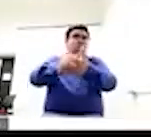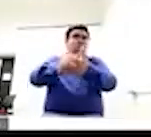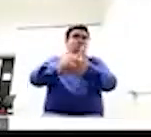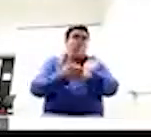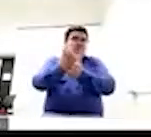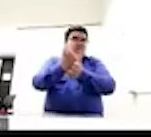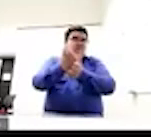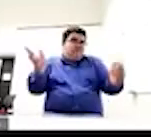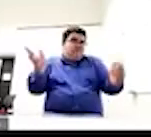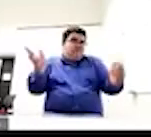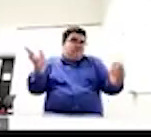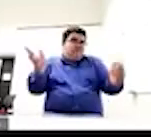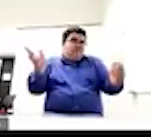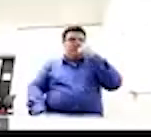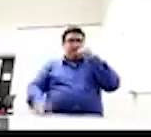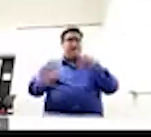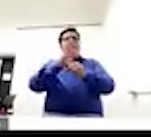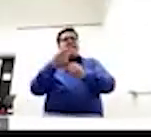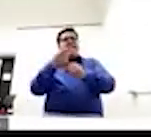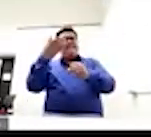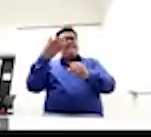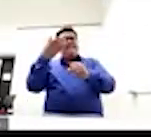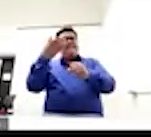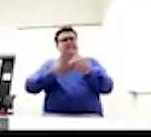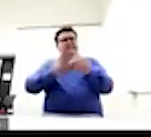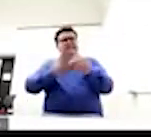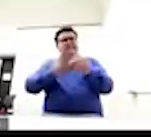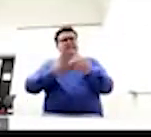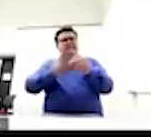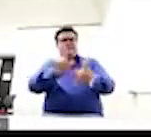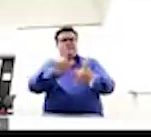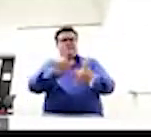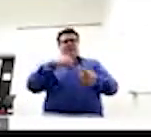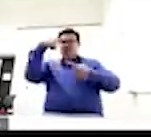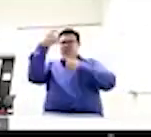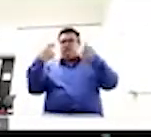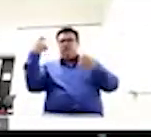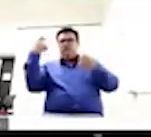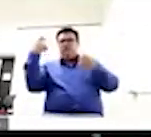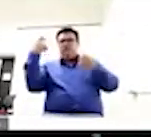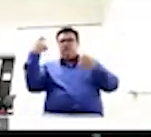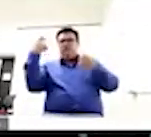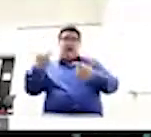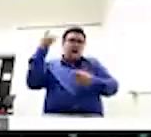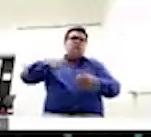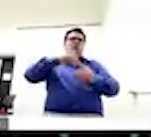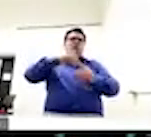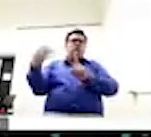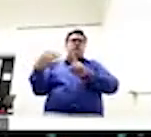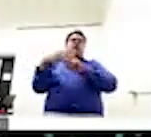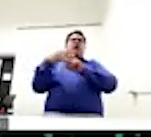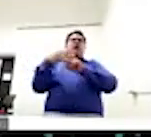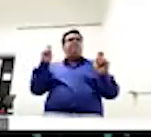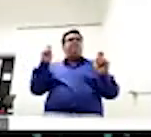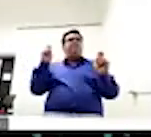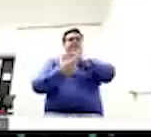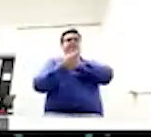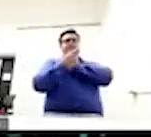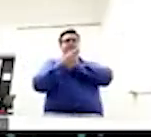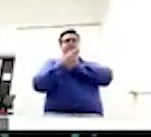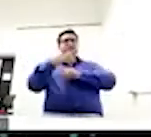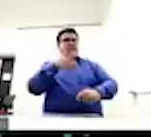el poder suficiente de evocar para todos y generar un cambio de conciencia en nosotros como país,